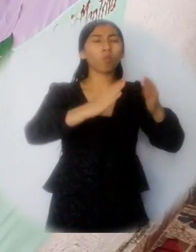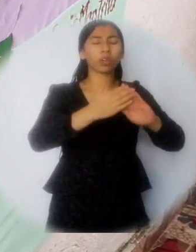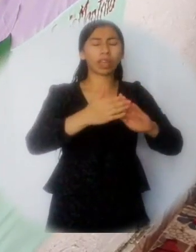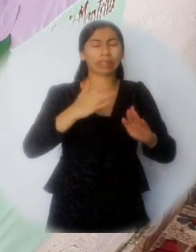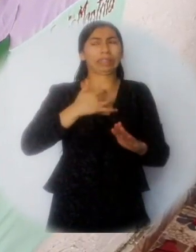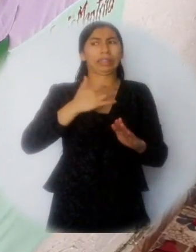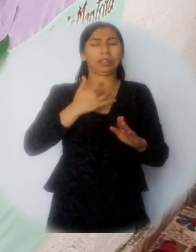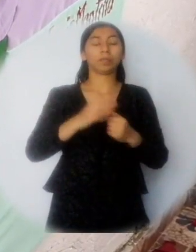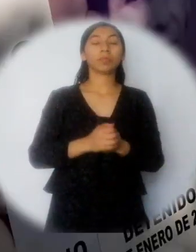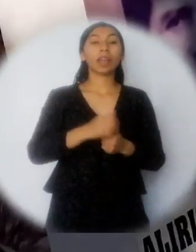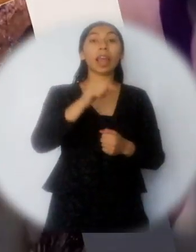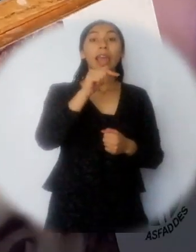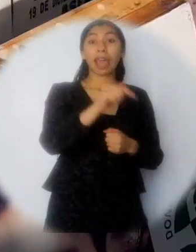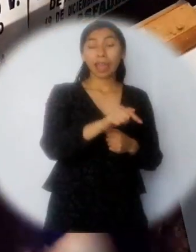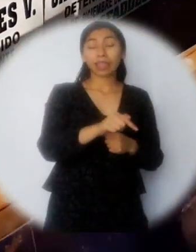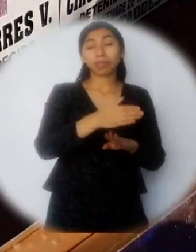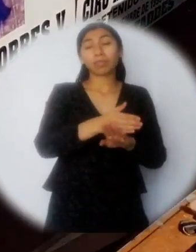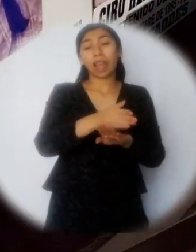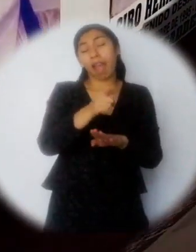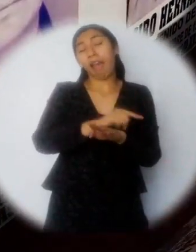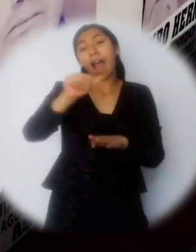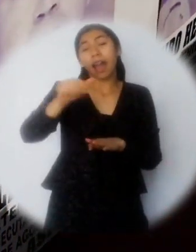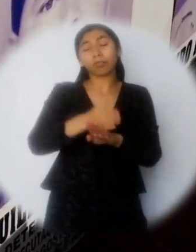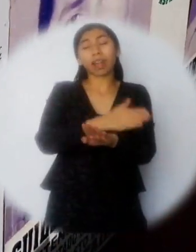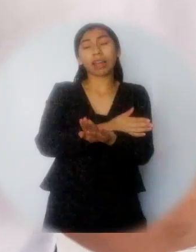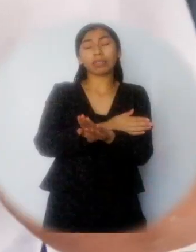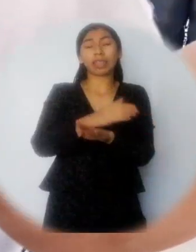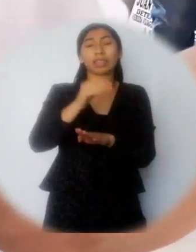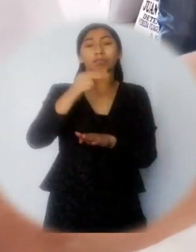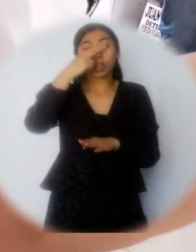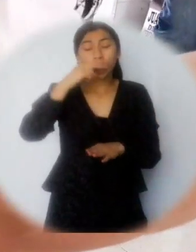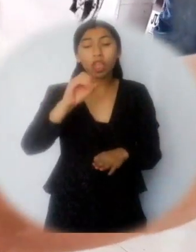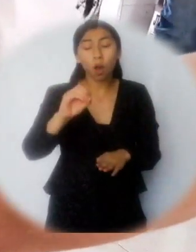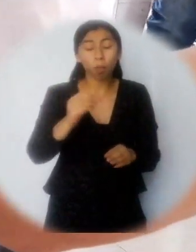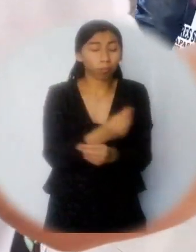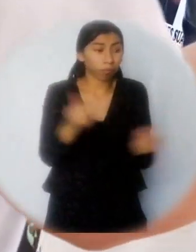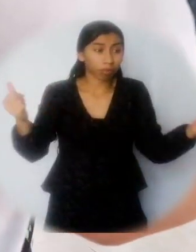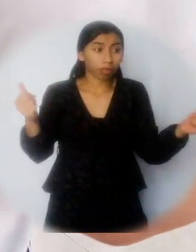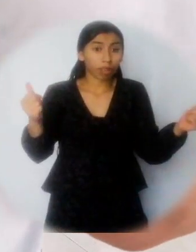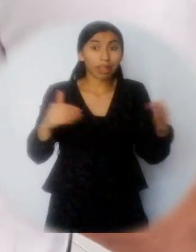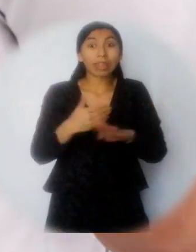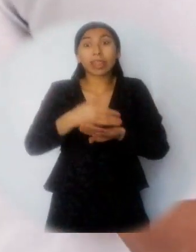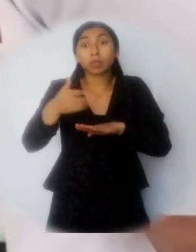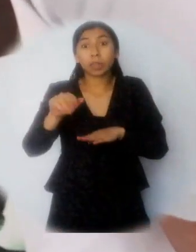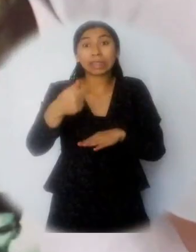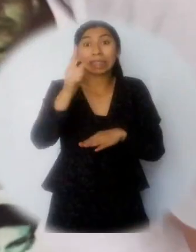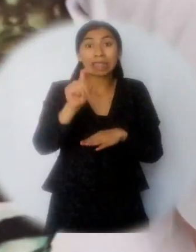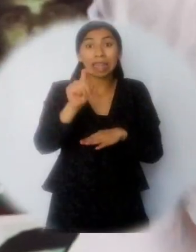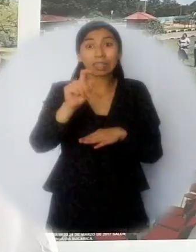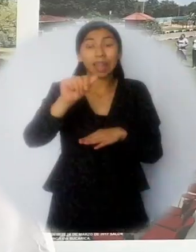de la desaparición forzada en Colombia. Perdió a su hijo y después de 16 años encontró sus restos. Estuvimos con